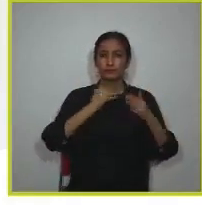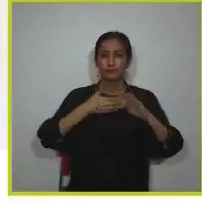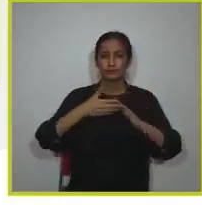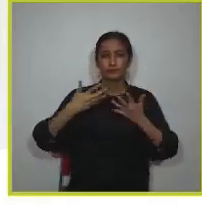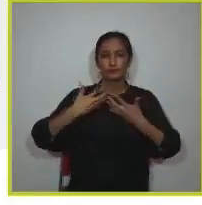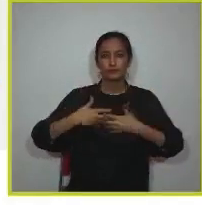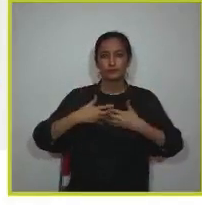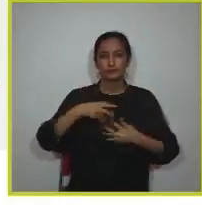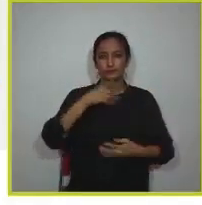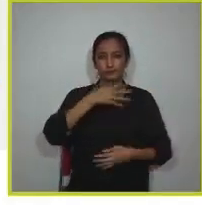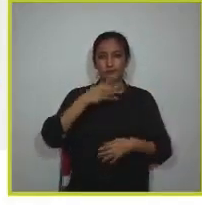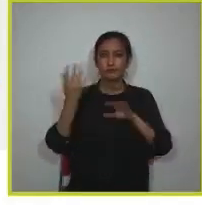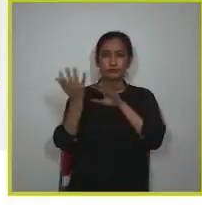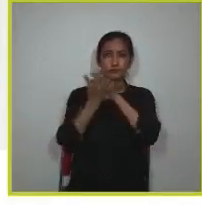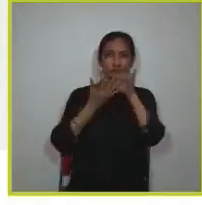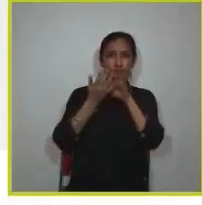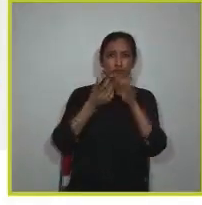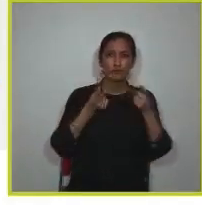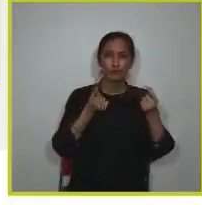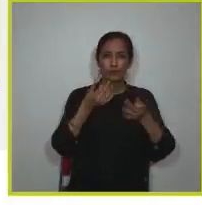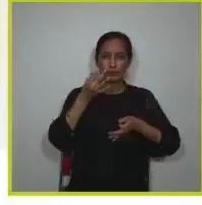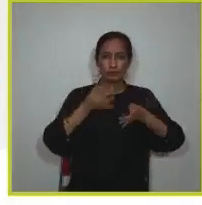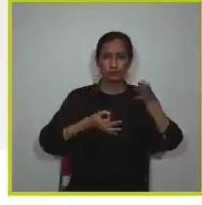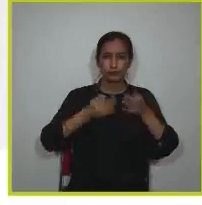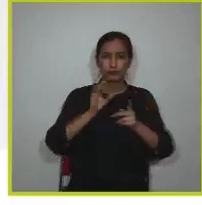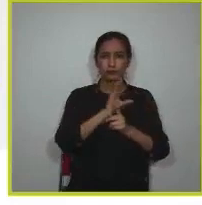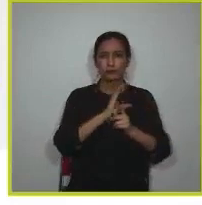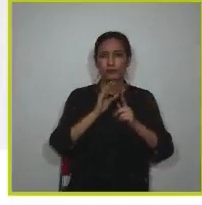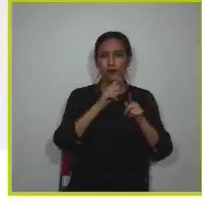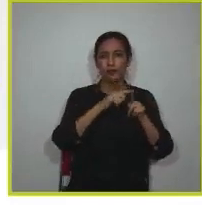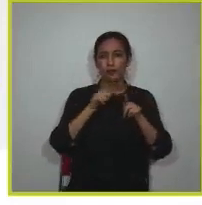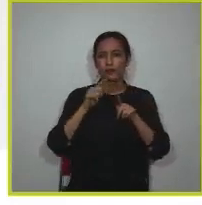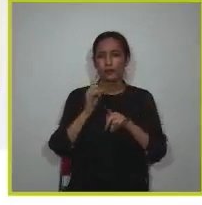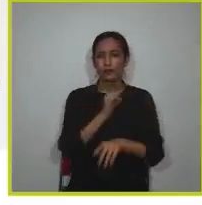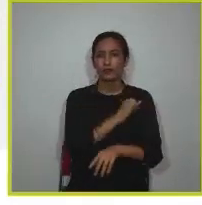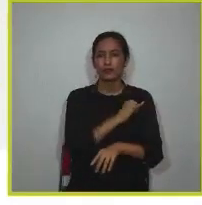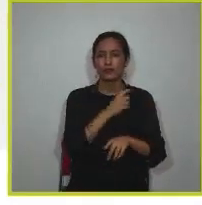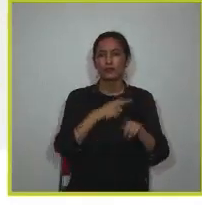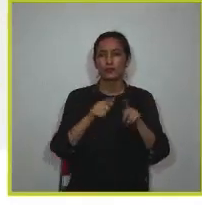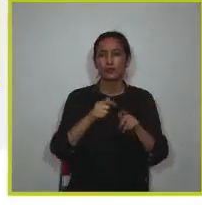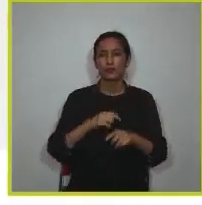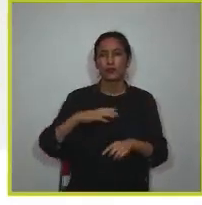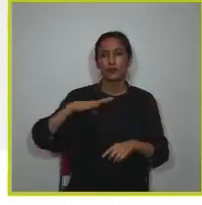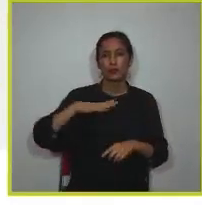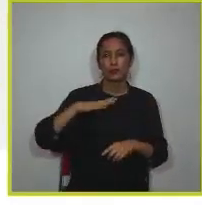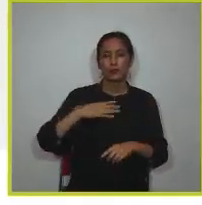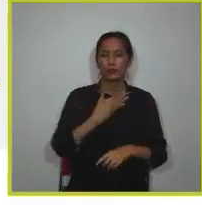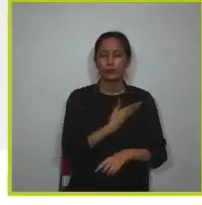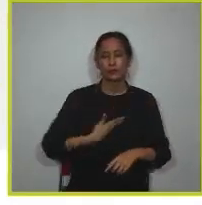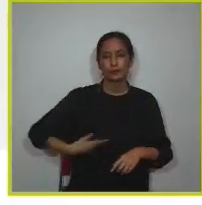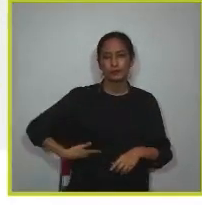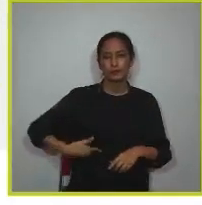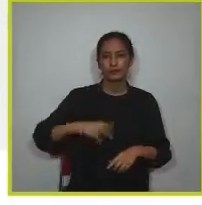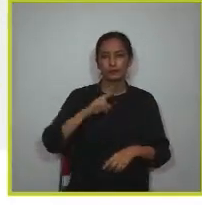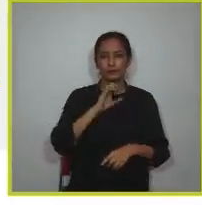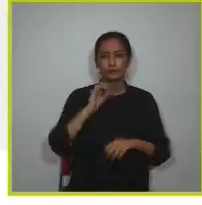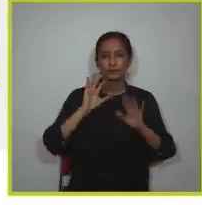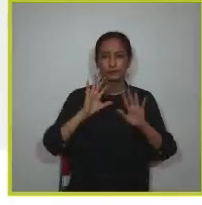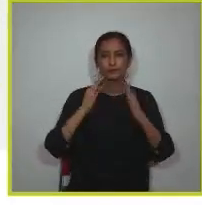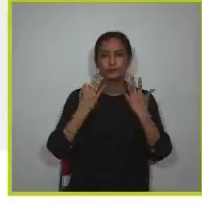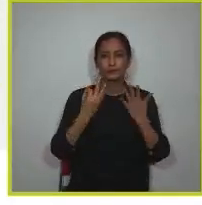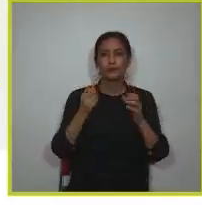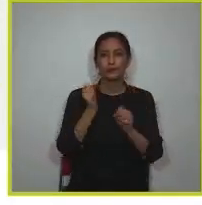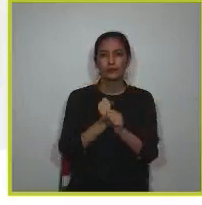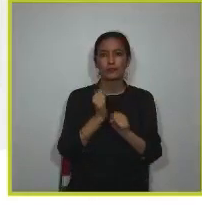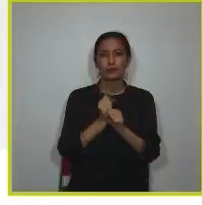fiscalización ambiental y economía del comportamiento en diversas entidades públicas y privadas desde el 2018 trabaja en